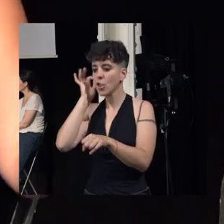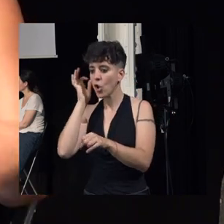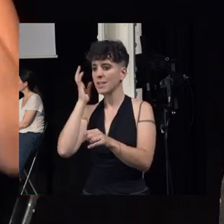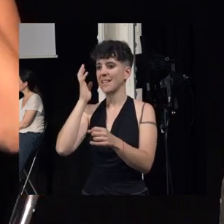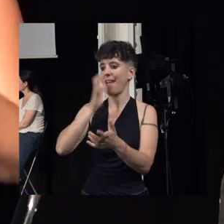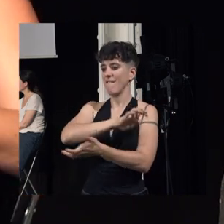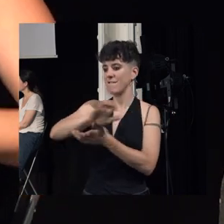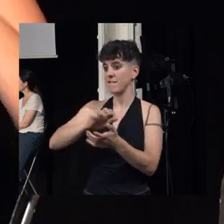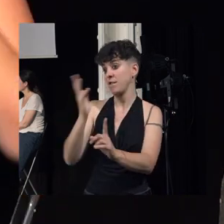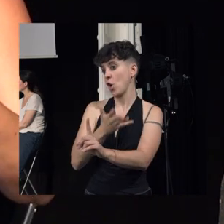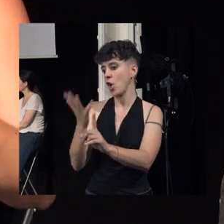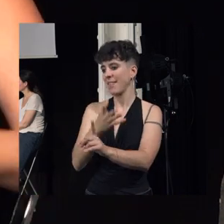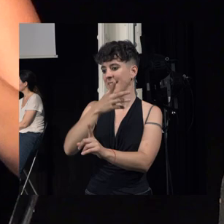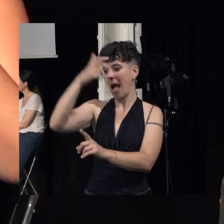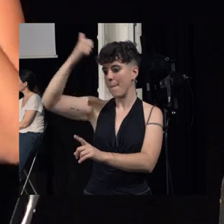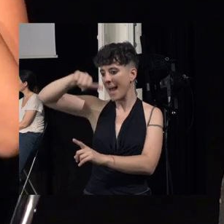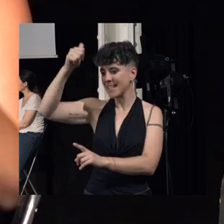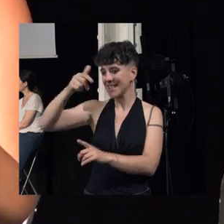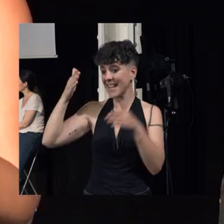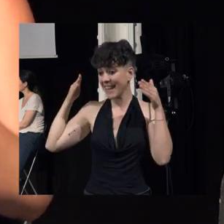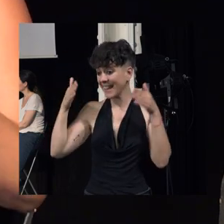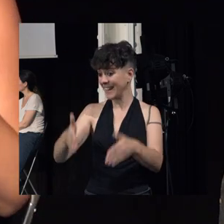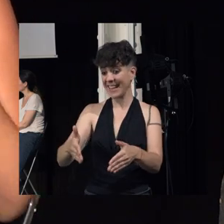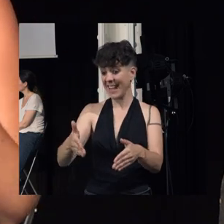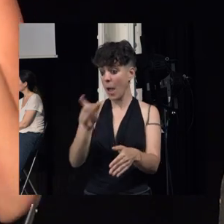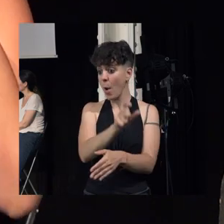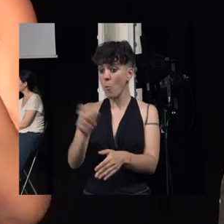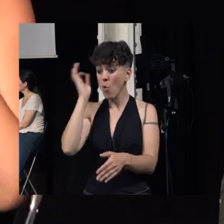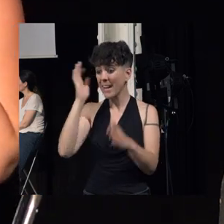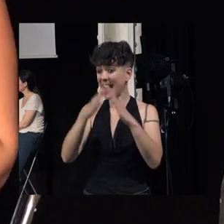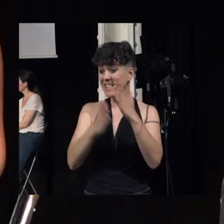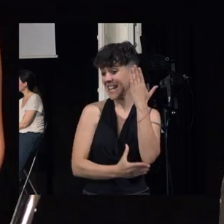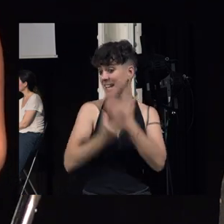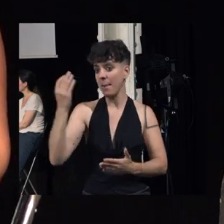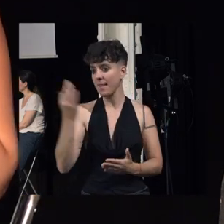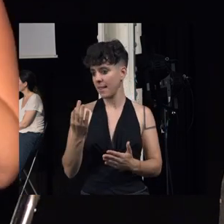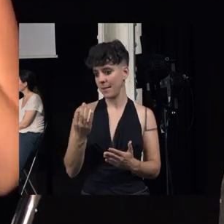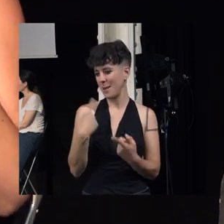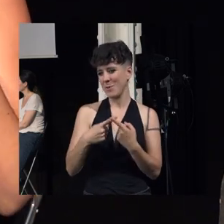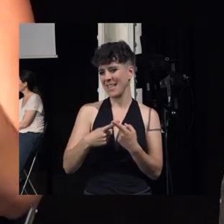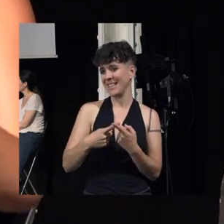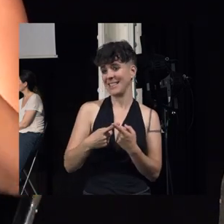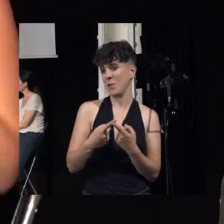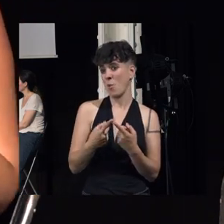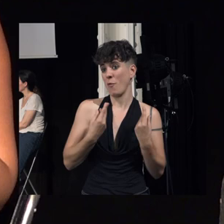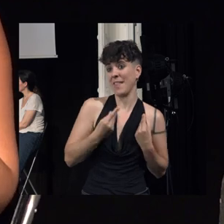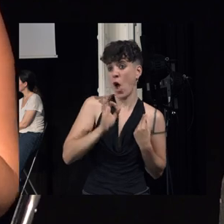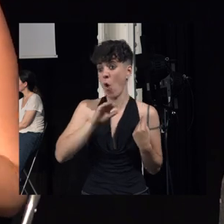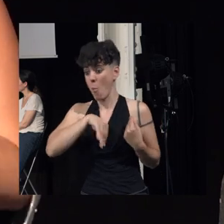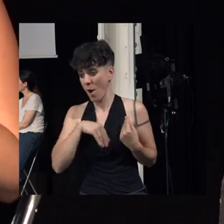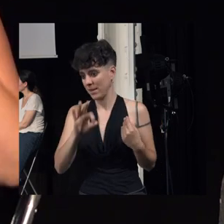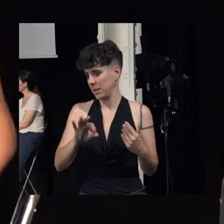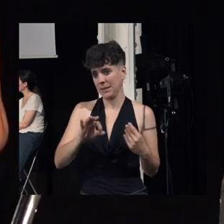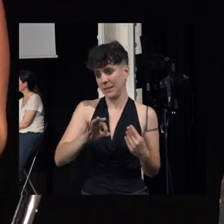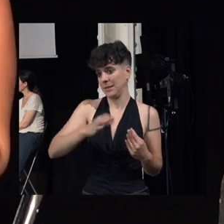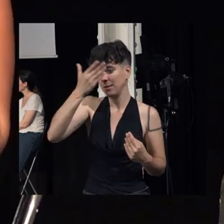políticas de violencia machista dirigidas a mujeres que tienen que salir de su domicilio porque es una cuestión de vida o muerte. Pero eso no es